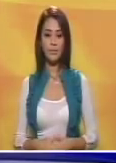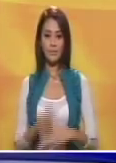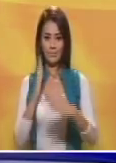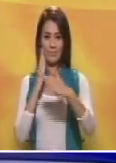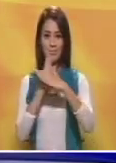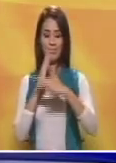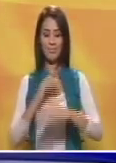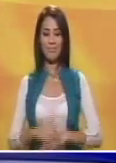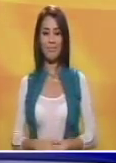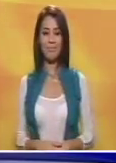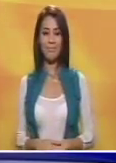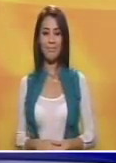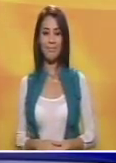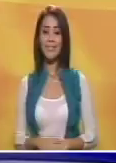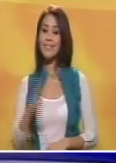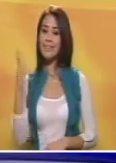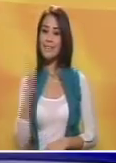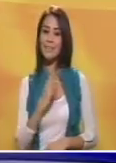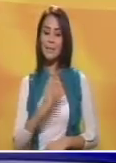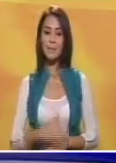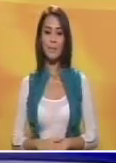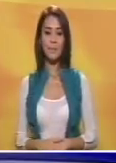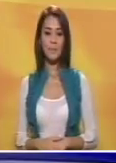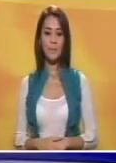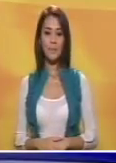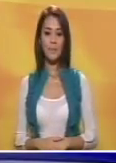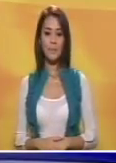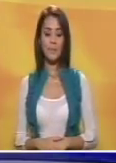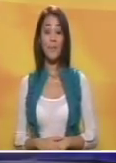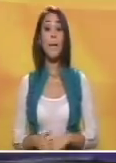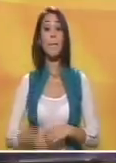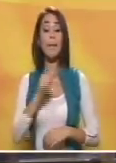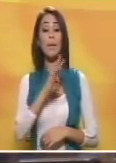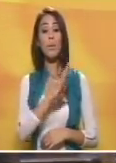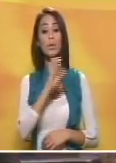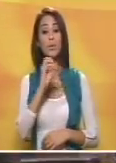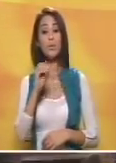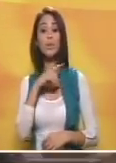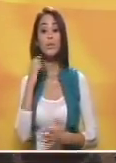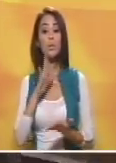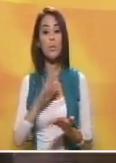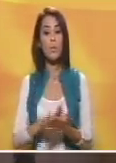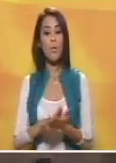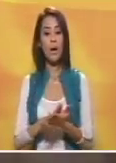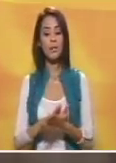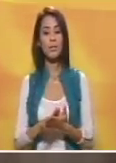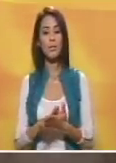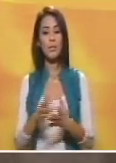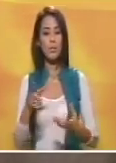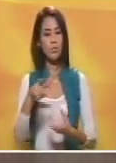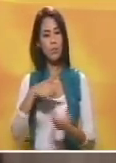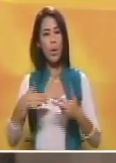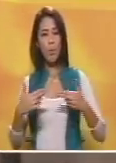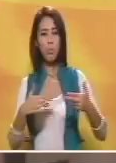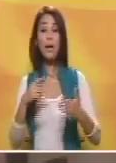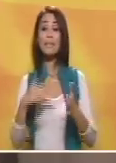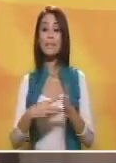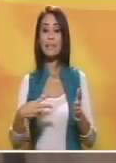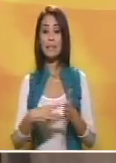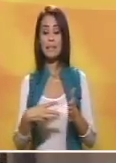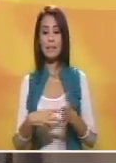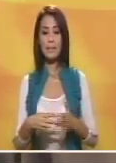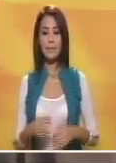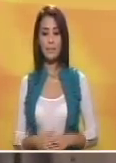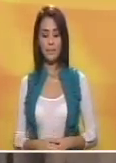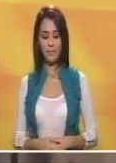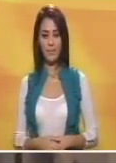Momento de hacer la primera pausa. Al regreso. Sin tregua. Más de 400 muertos deja reciente ataque en región siria de